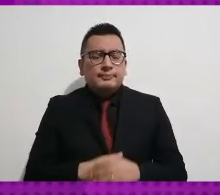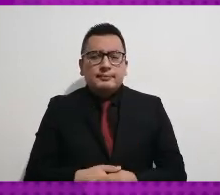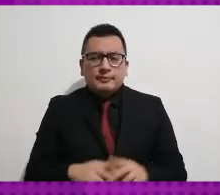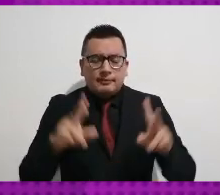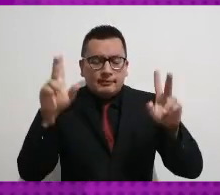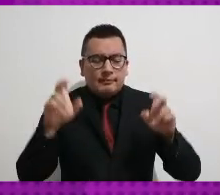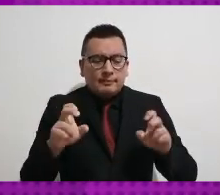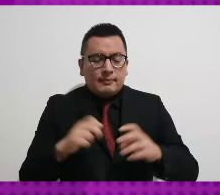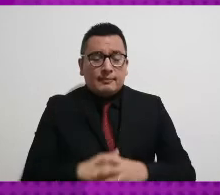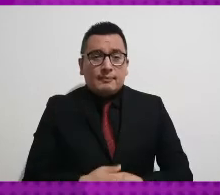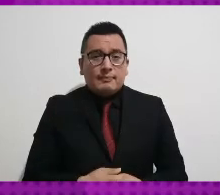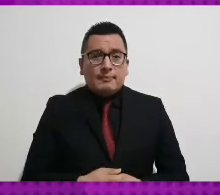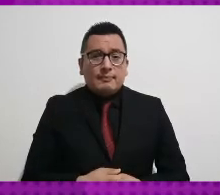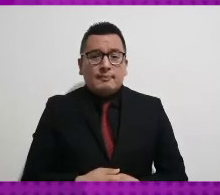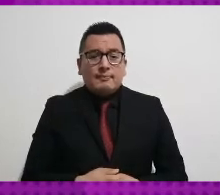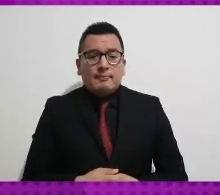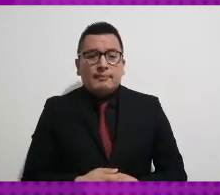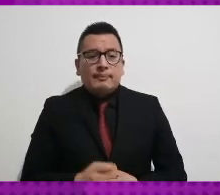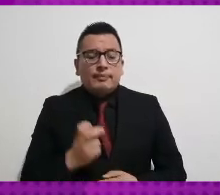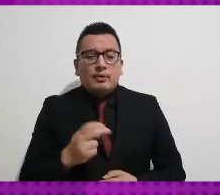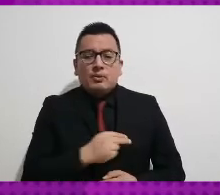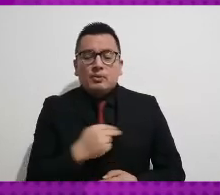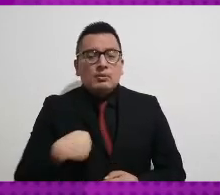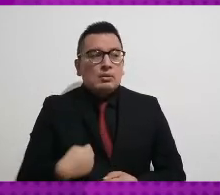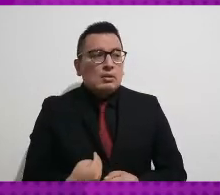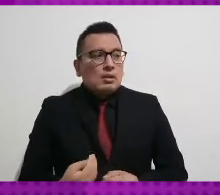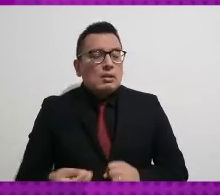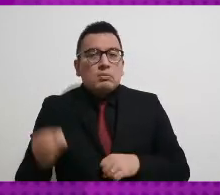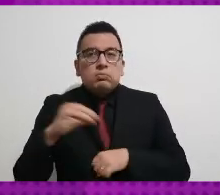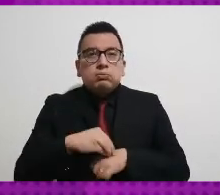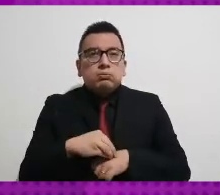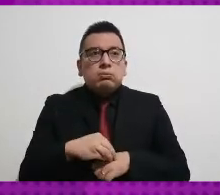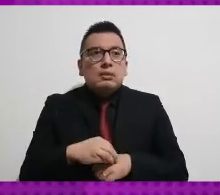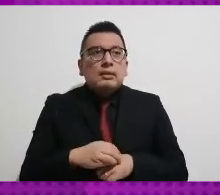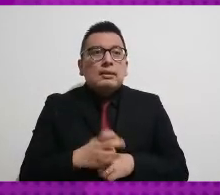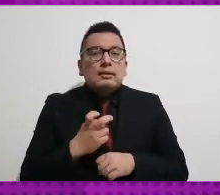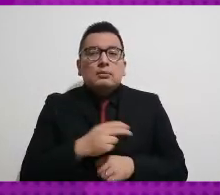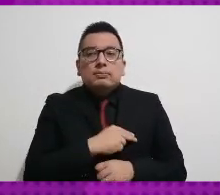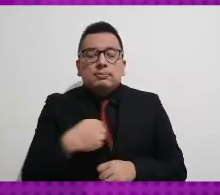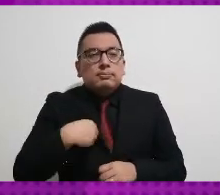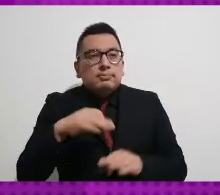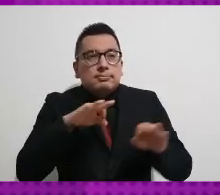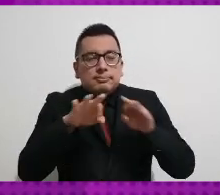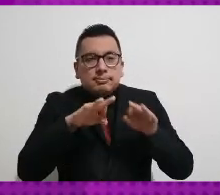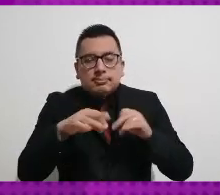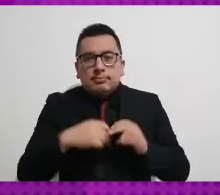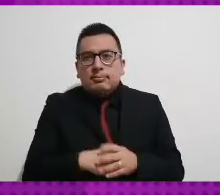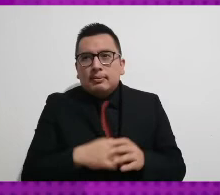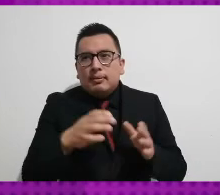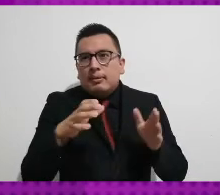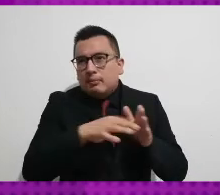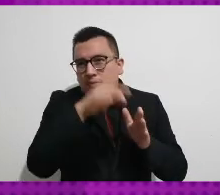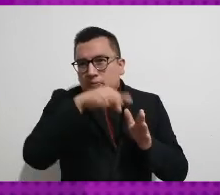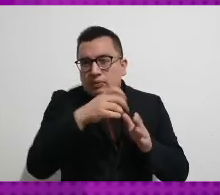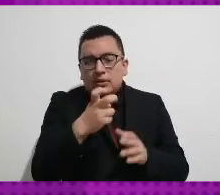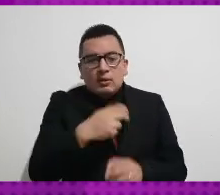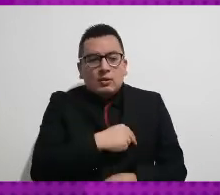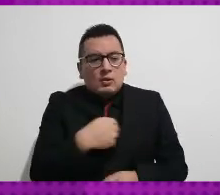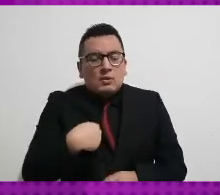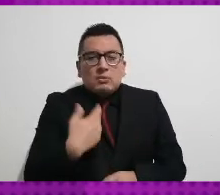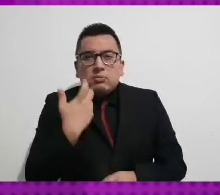tema de lo que se está haciendo y sobre todo que viene a abonar a algo que todos los que trabajamos en la función electoral de una u otra